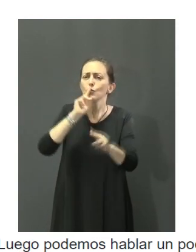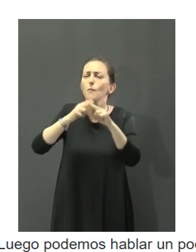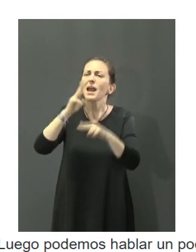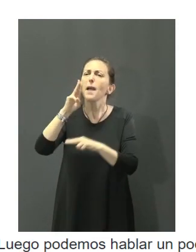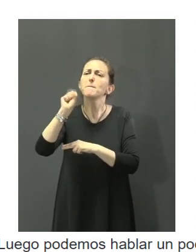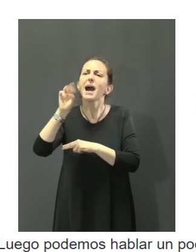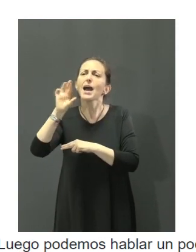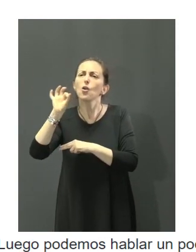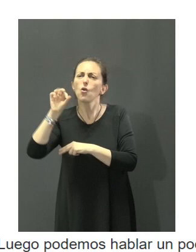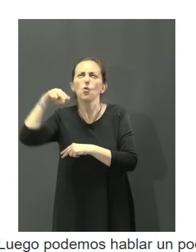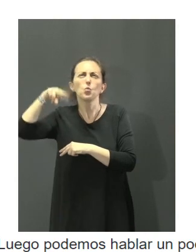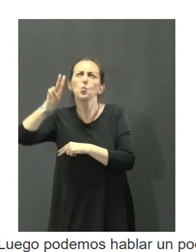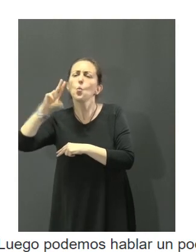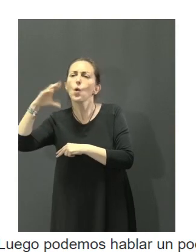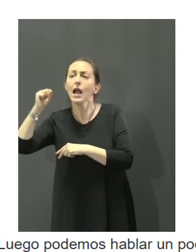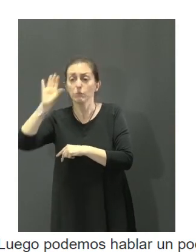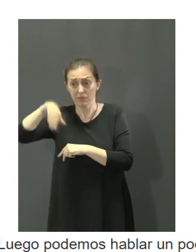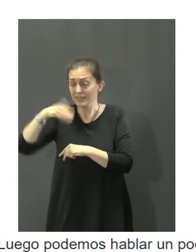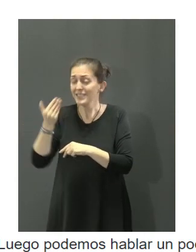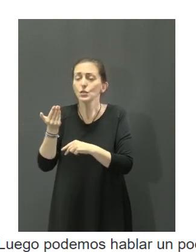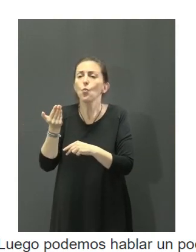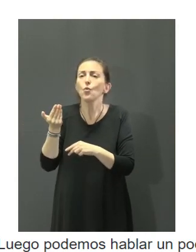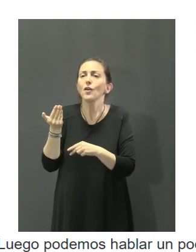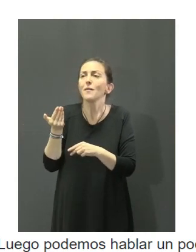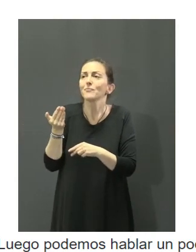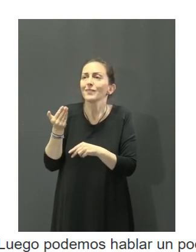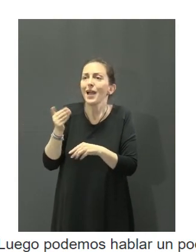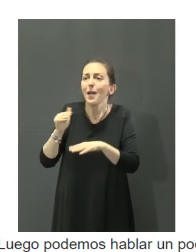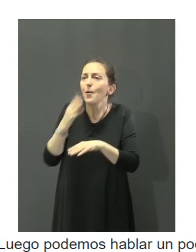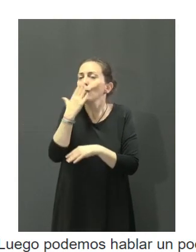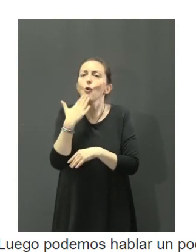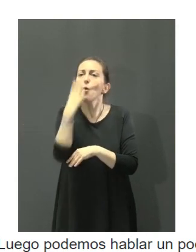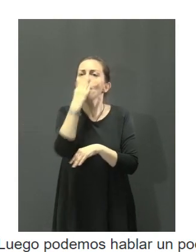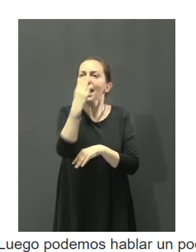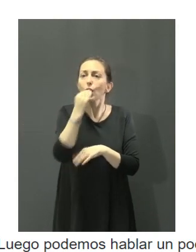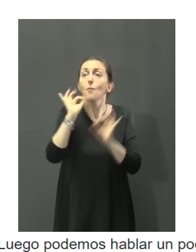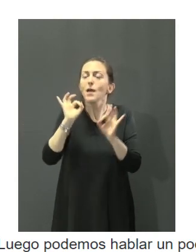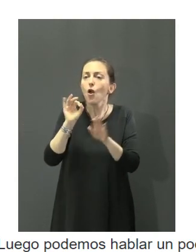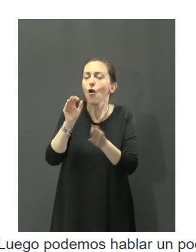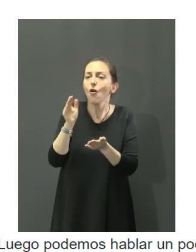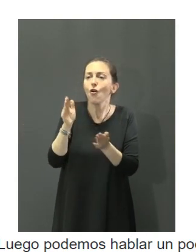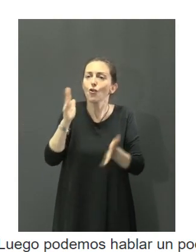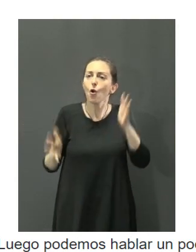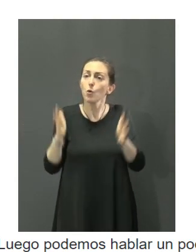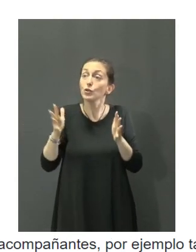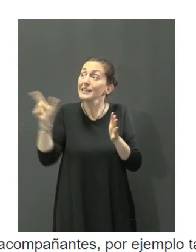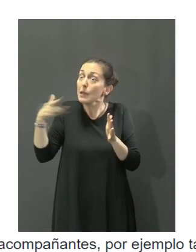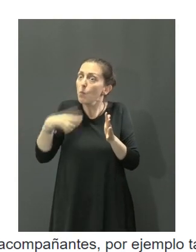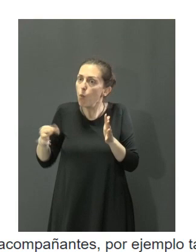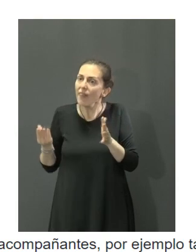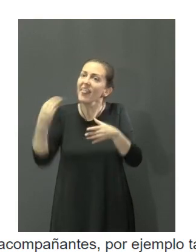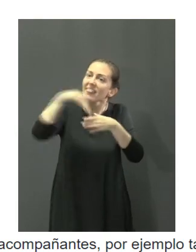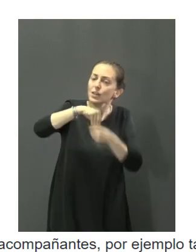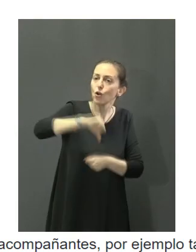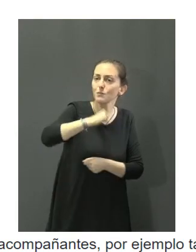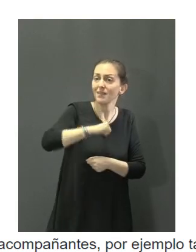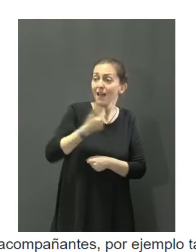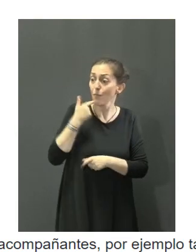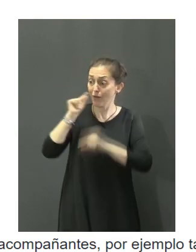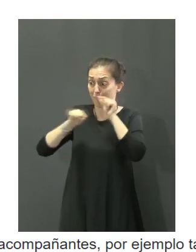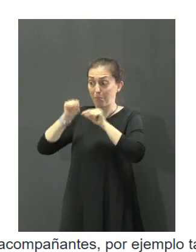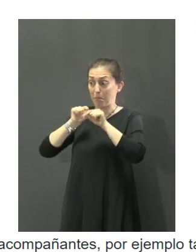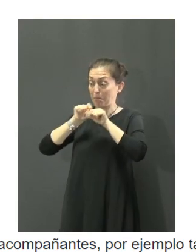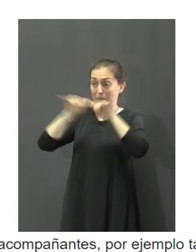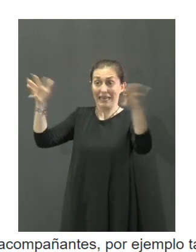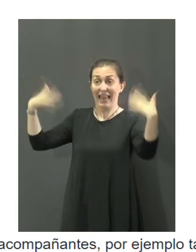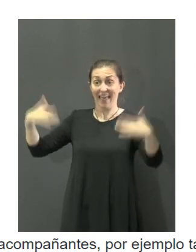que se llama Nuka, y es una mascota robótica en realidad. La ventaja de tener una mascota robótica es que la puedes meter en un hospital porque no tienen parásitos y cosas así.